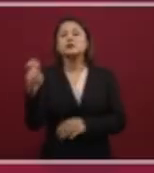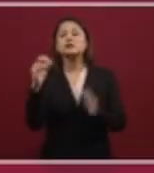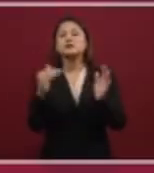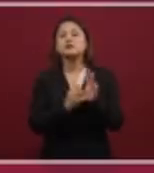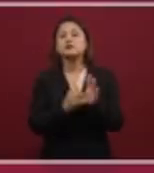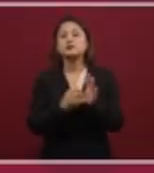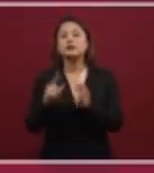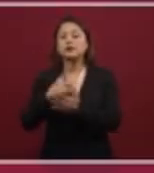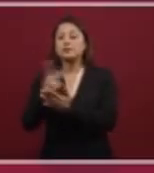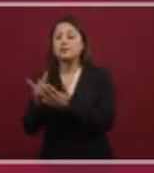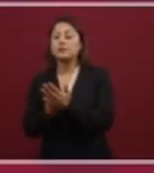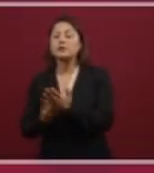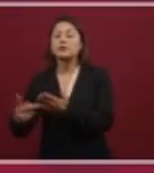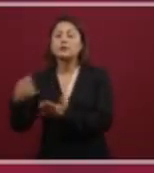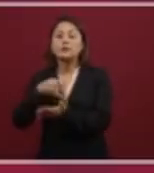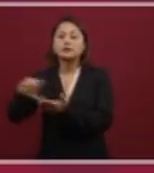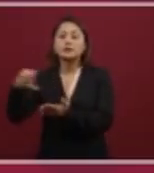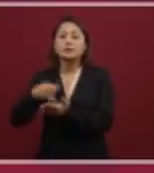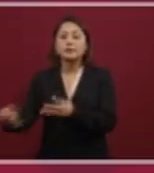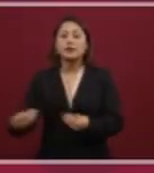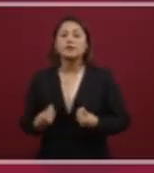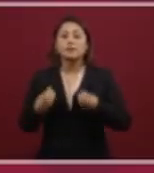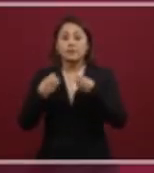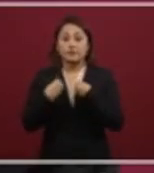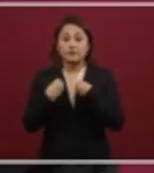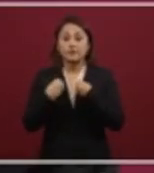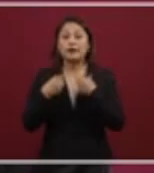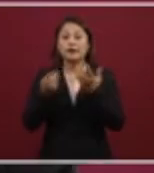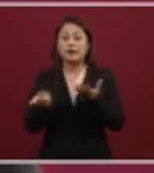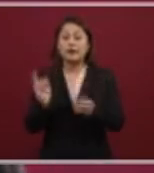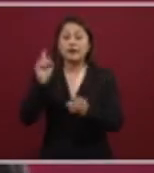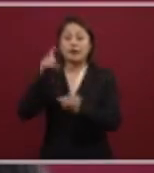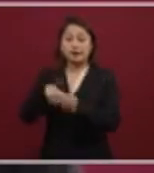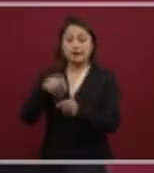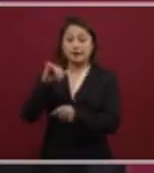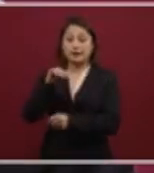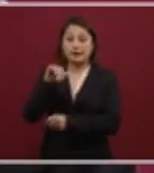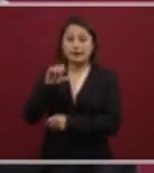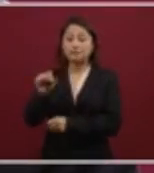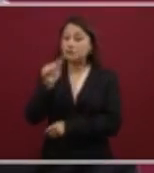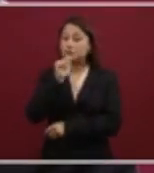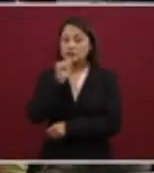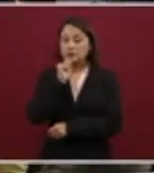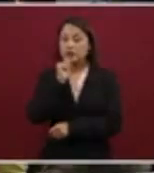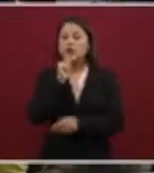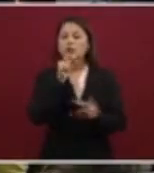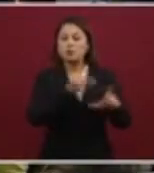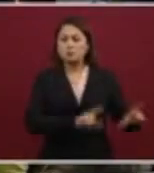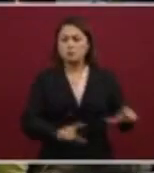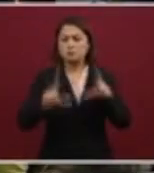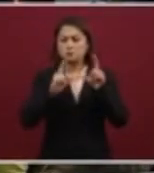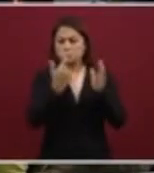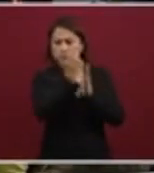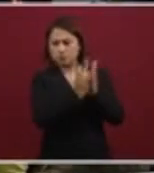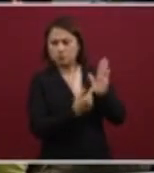No, que no están dados de alto, no están dados de alta en el seguro. Esto sí, porque se está buscando el mecanismo para Sembrando Vida. Entonces,